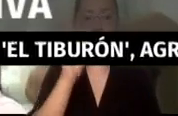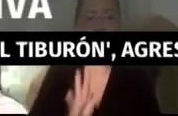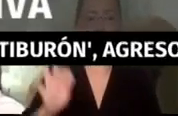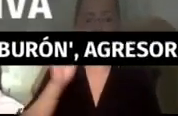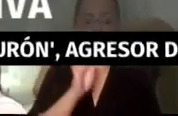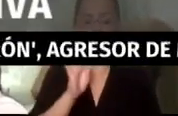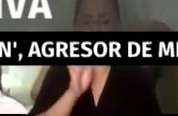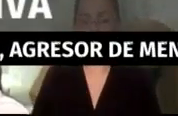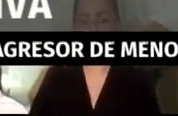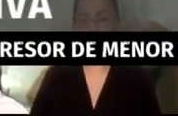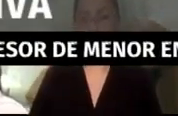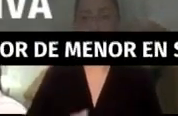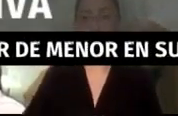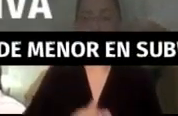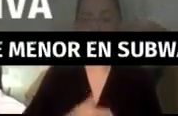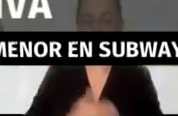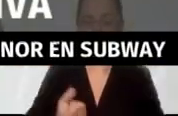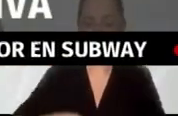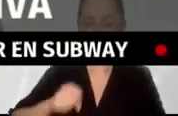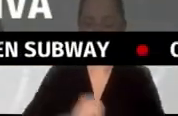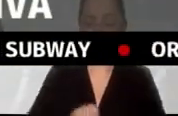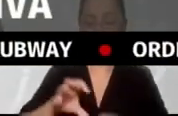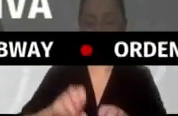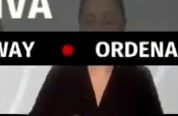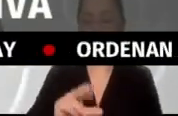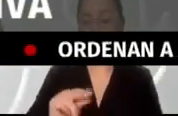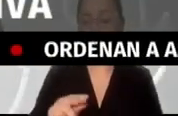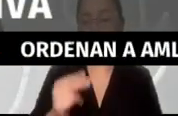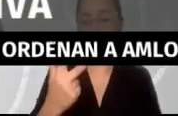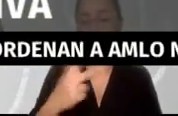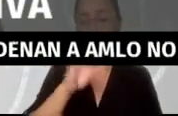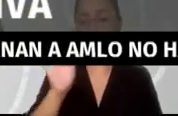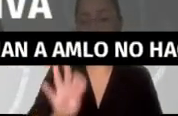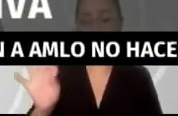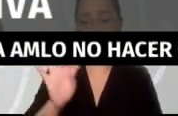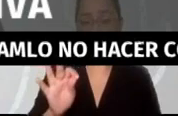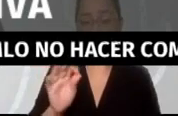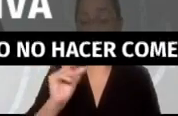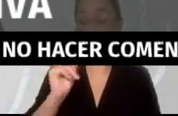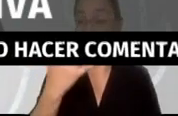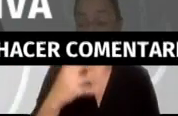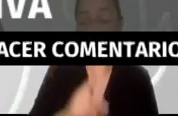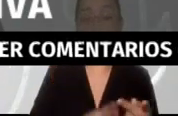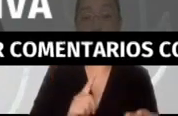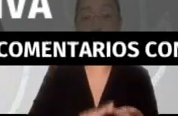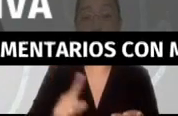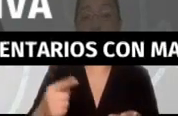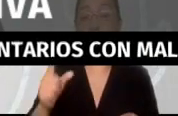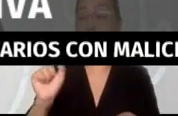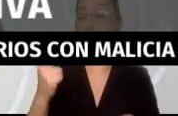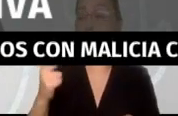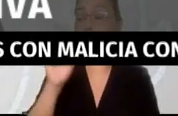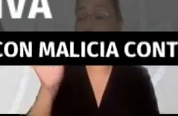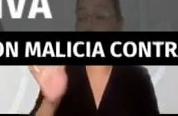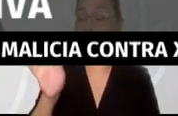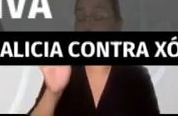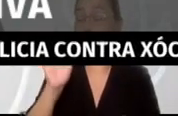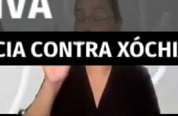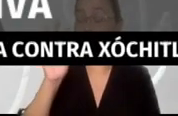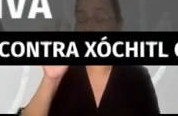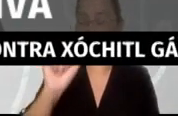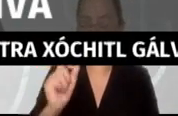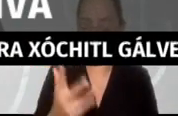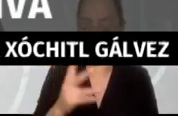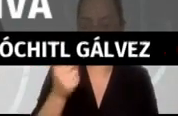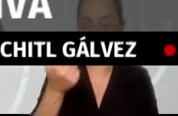una escuela secundaria en Valle alto ni la creación de la Universidad politécnica del valle del carrizo Además del gobernador destacó la